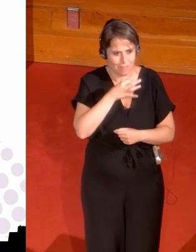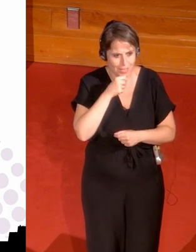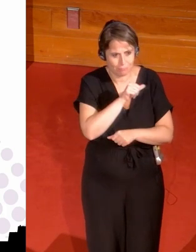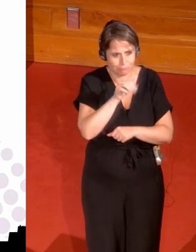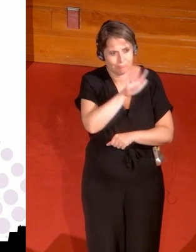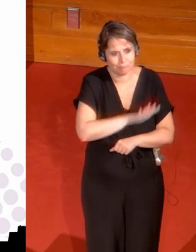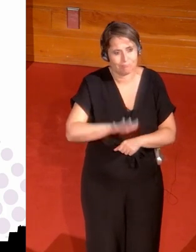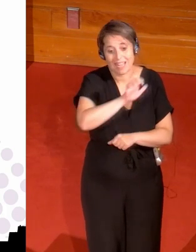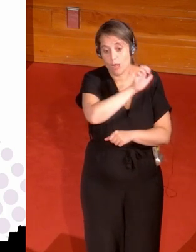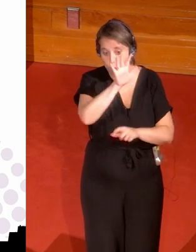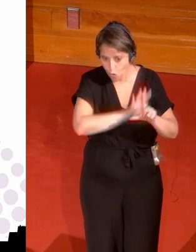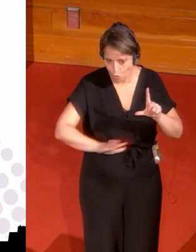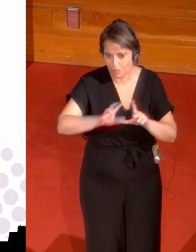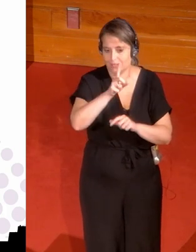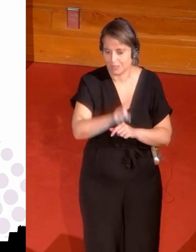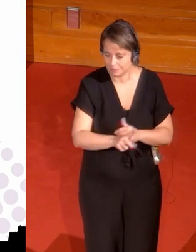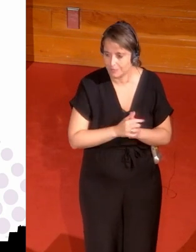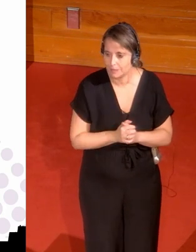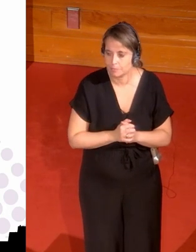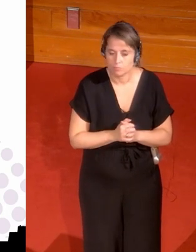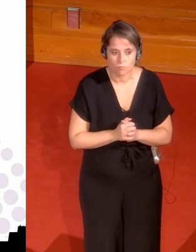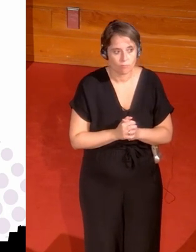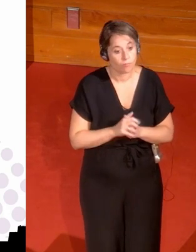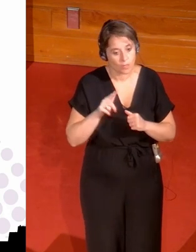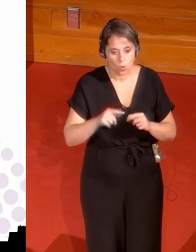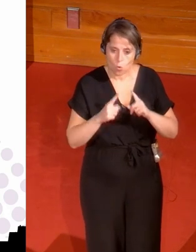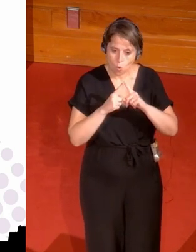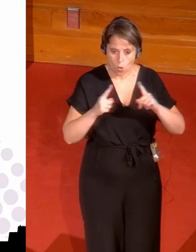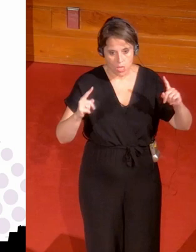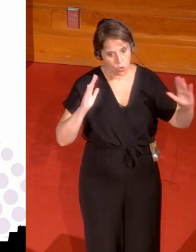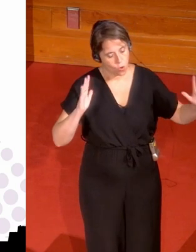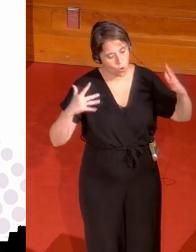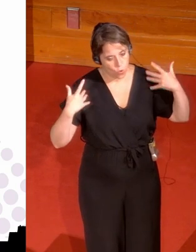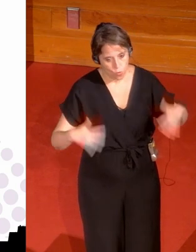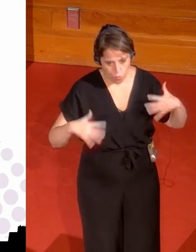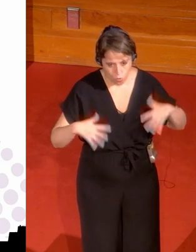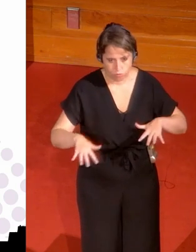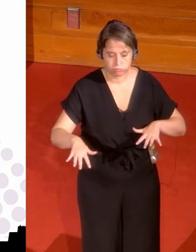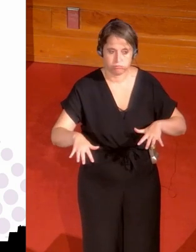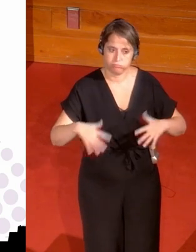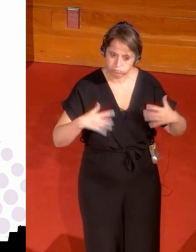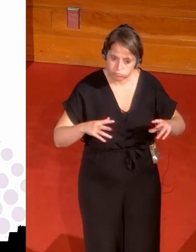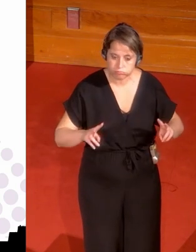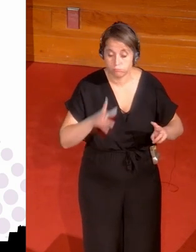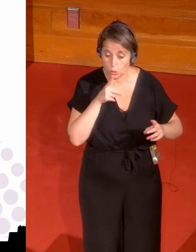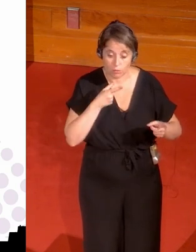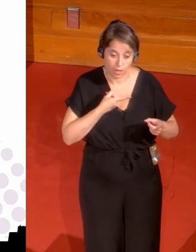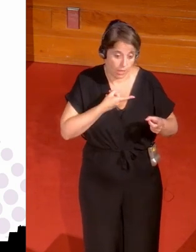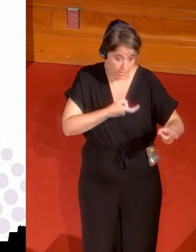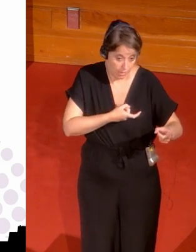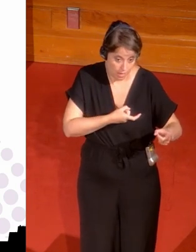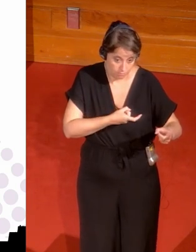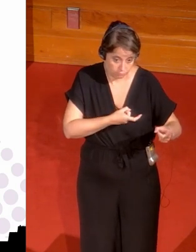de Europa en un año movido porque ha seguido la guerra